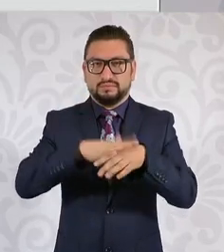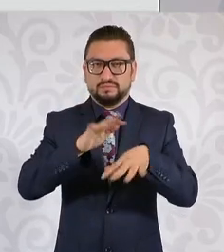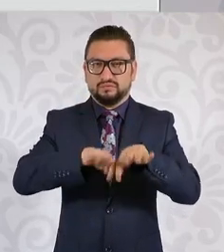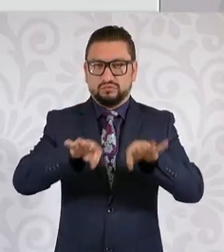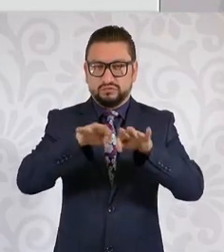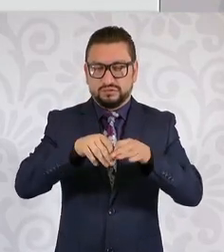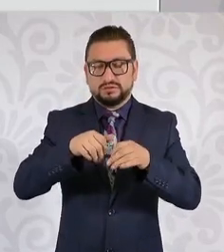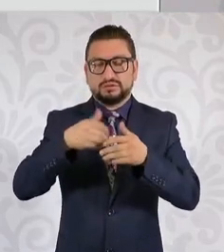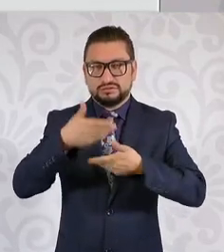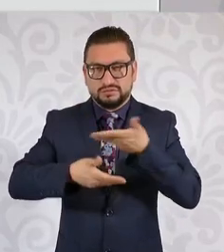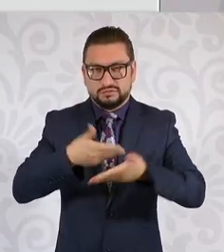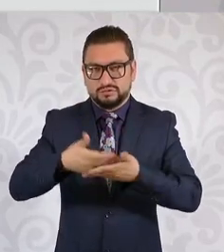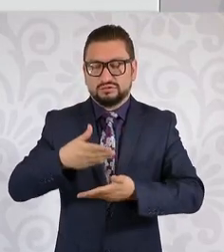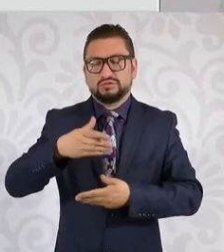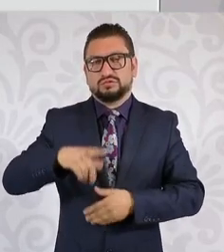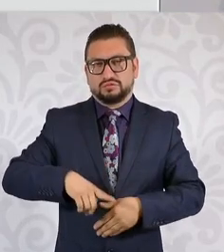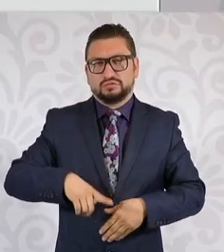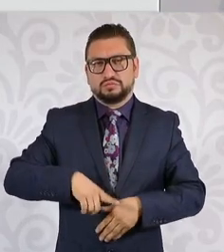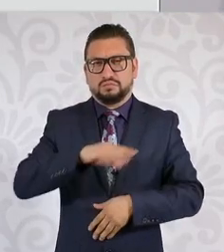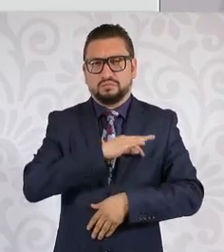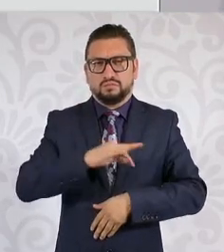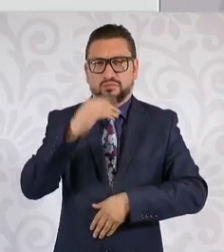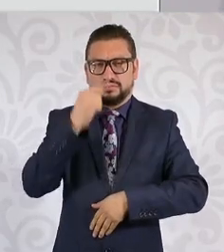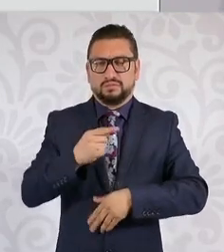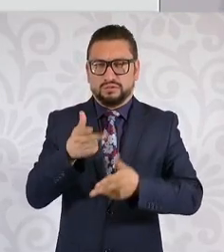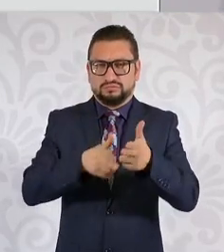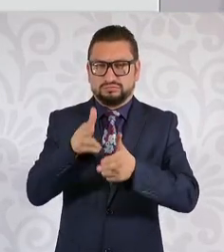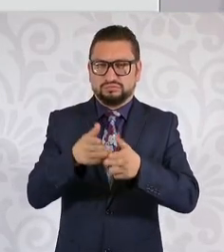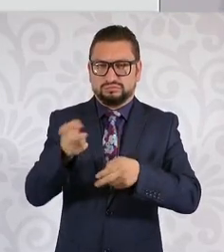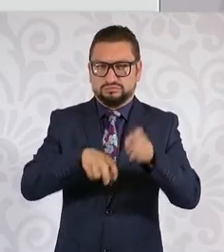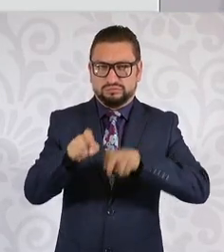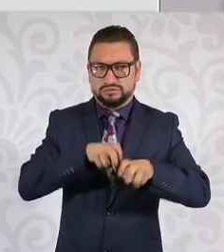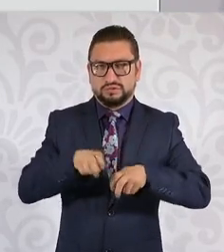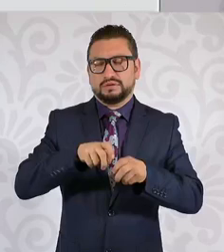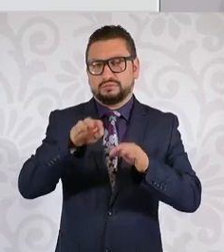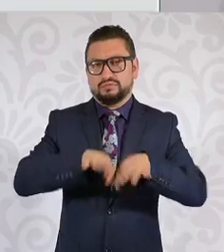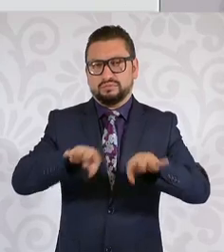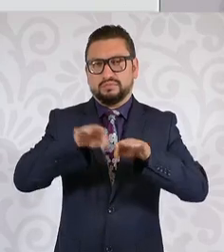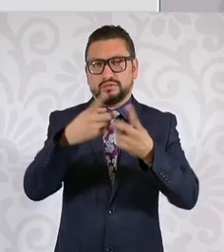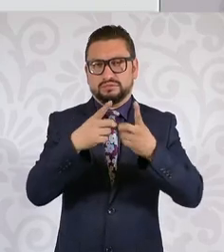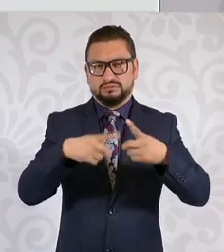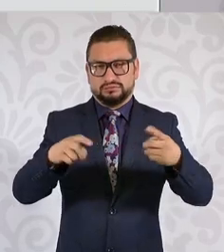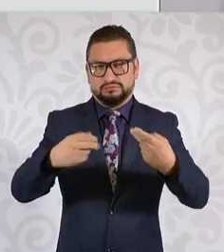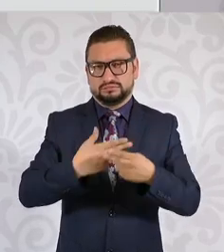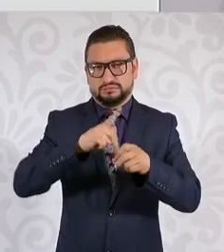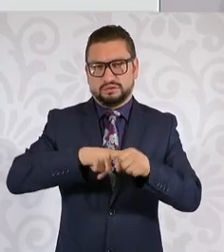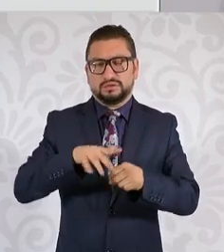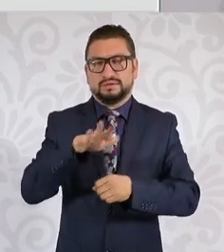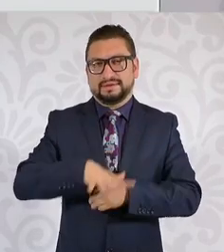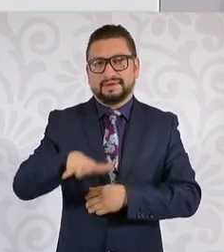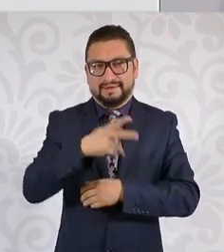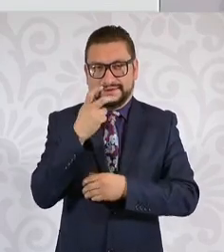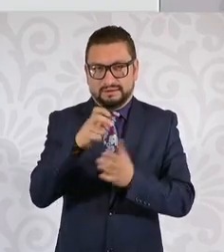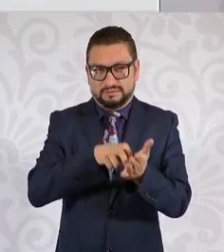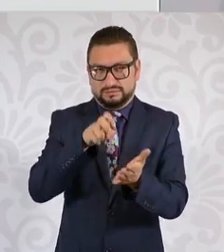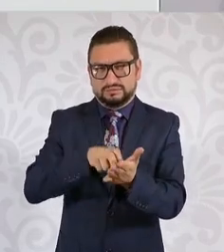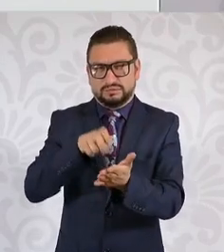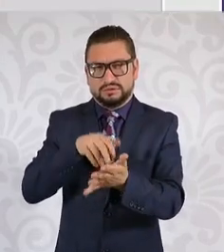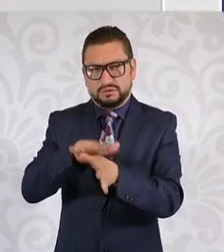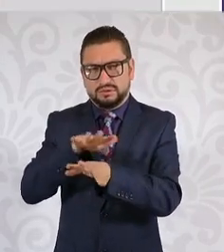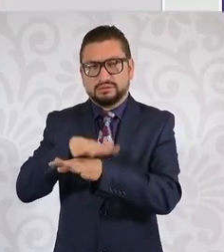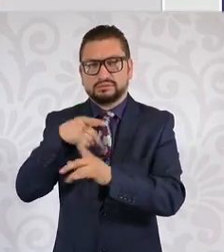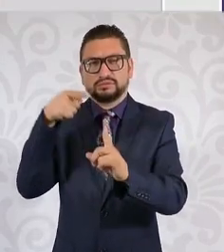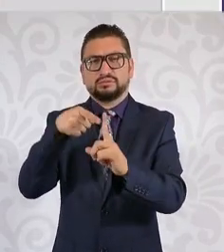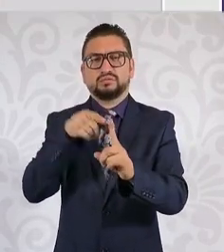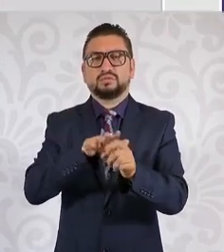prestación del servicio público de transporte ferroviario para pasajeros como área prioritaria para el desarrollo nacional, que con estas reformas se busca